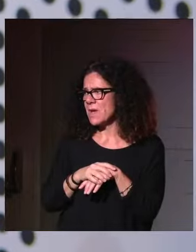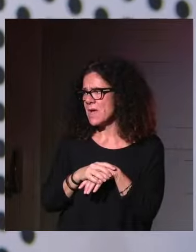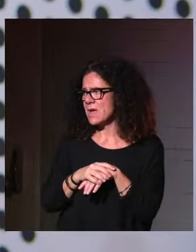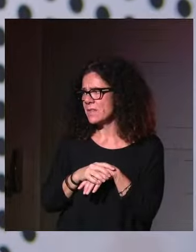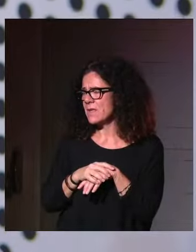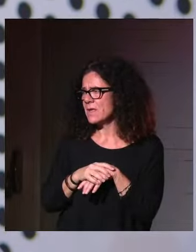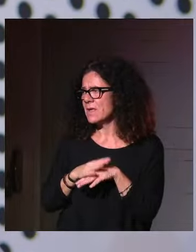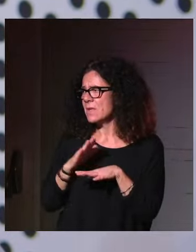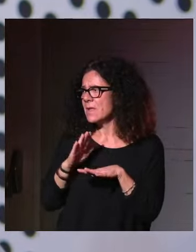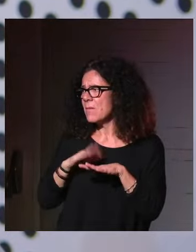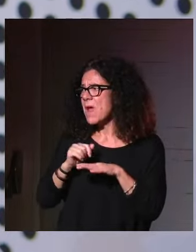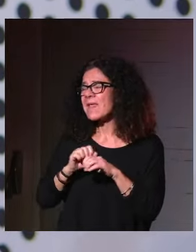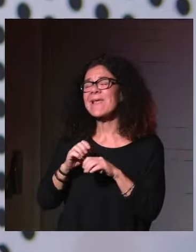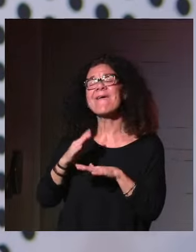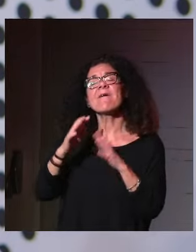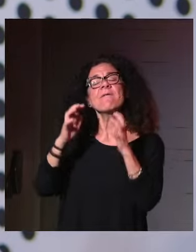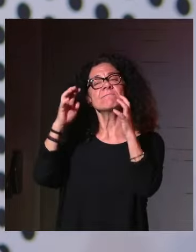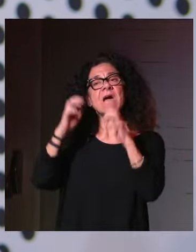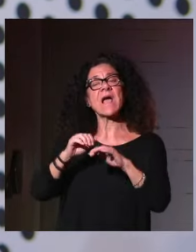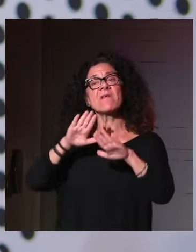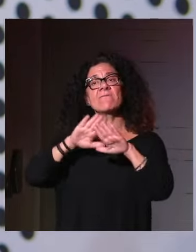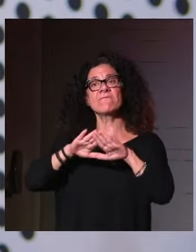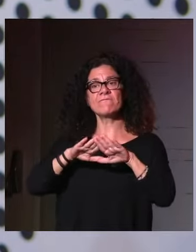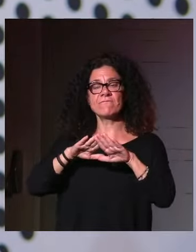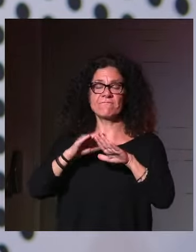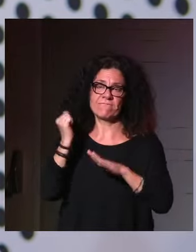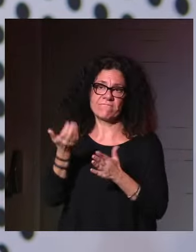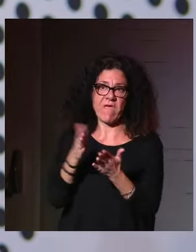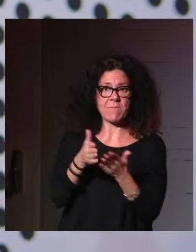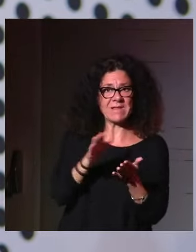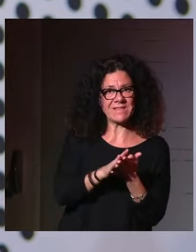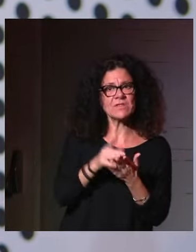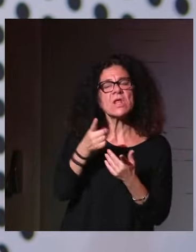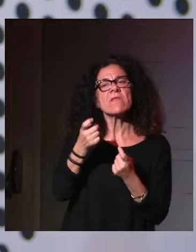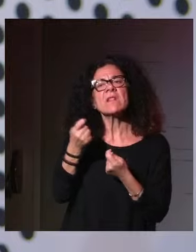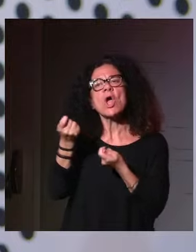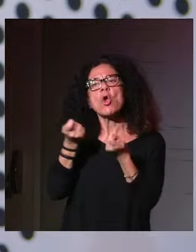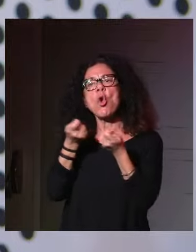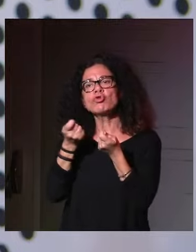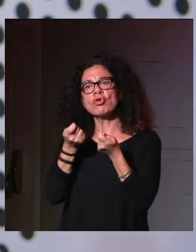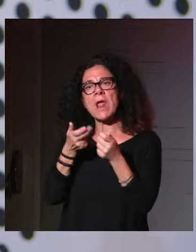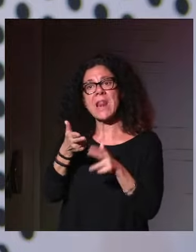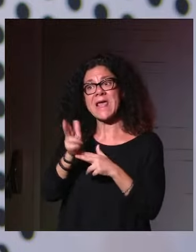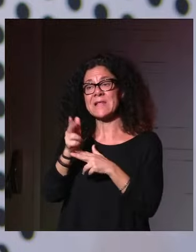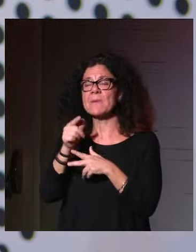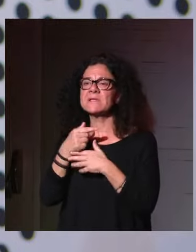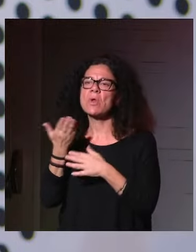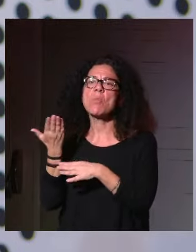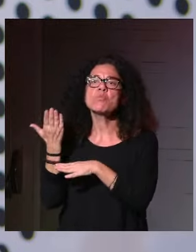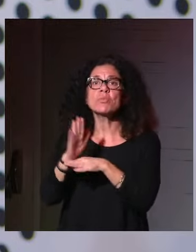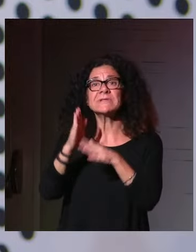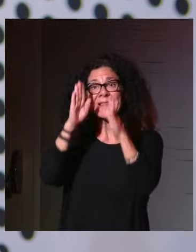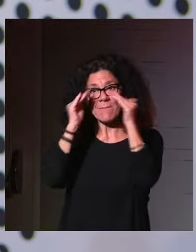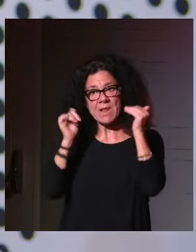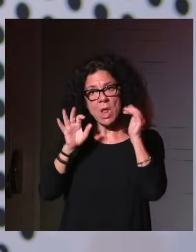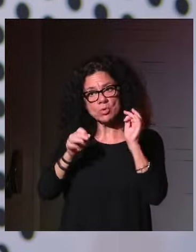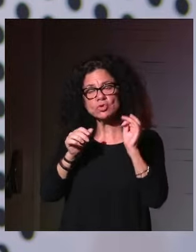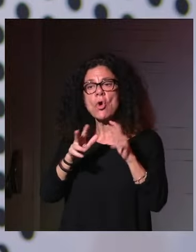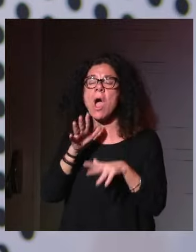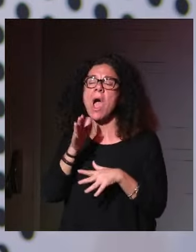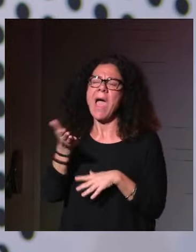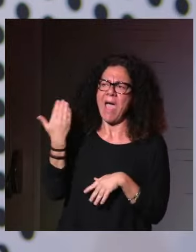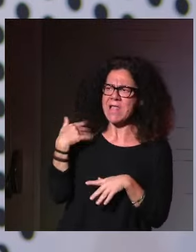bajar los femicidios había que regular el control de armas que era una propuesta de Javier Miley en ese momento diputado ahora